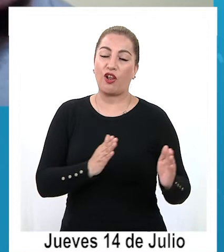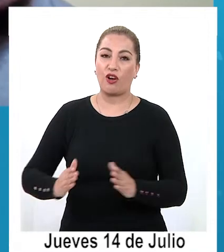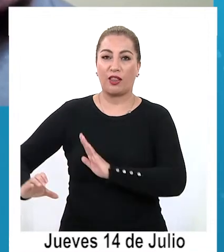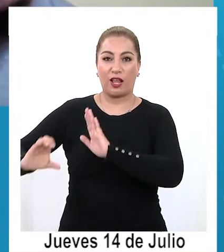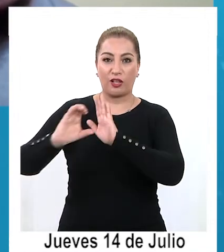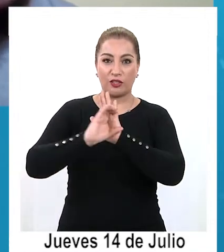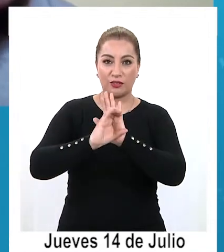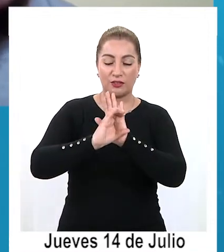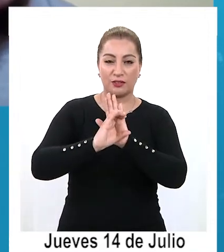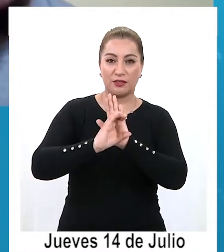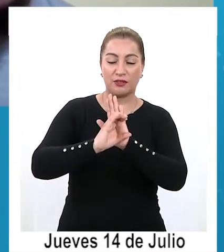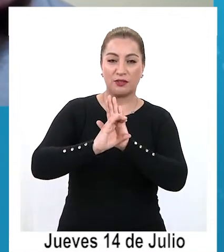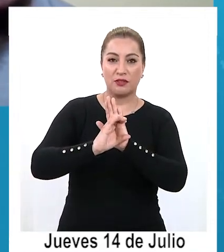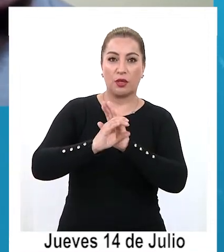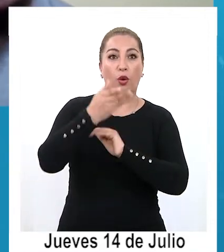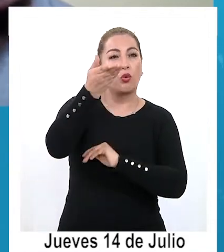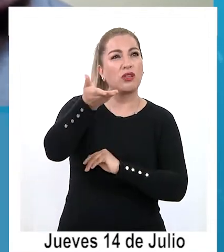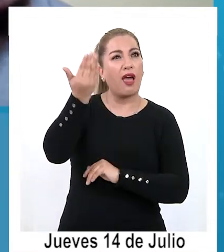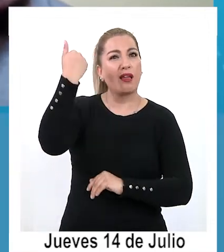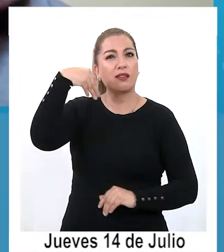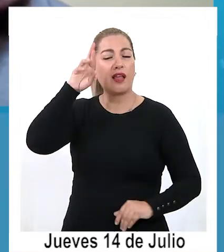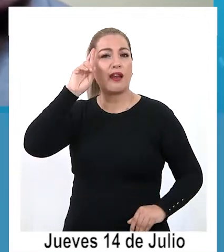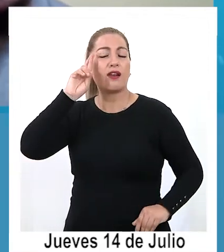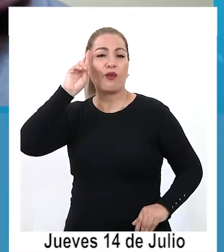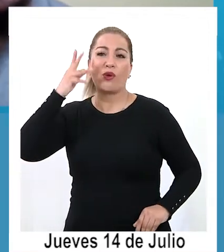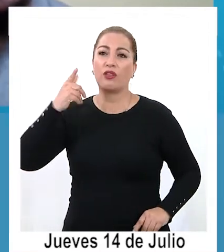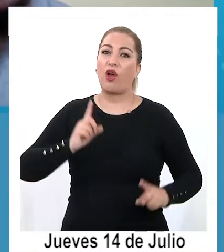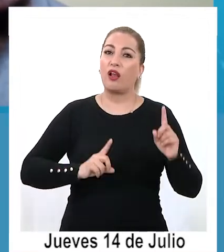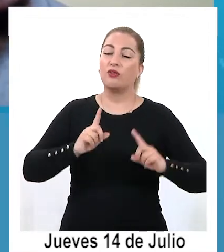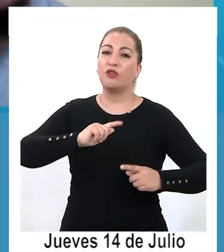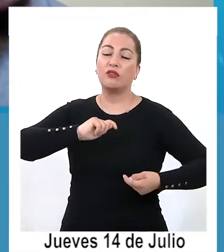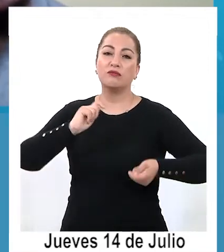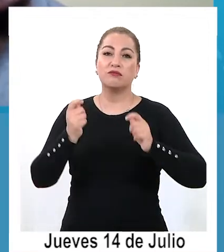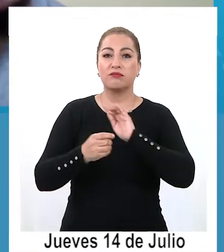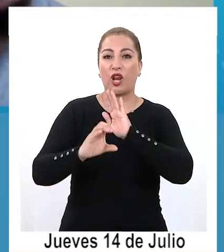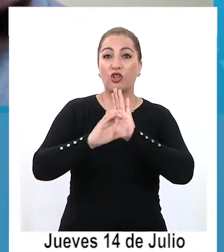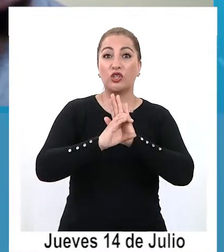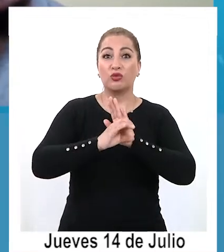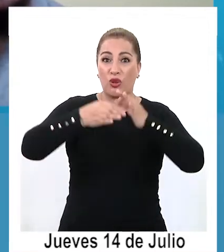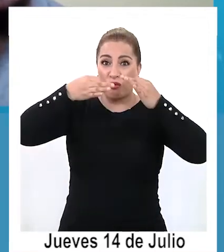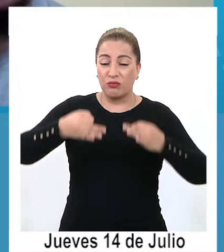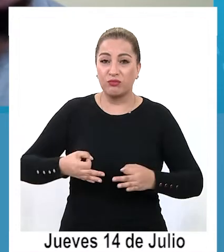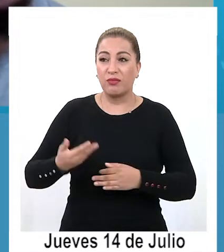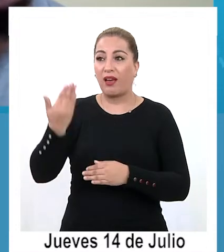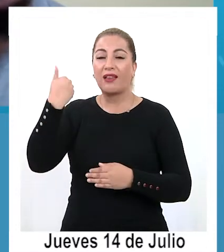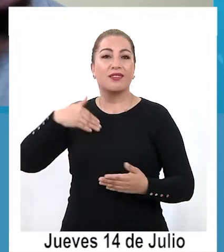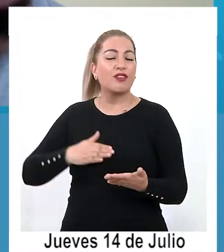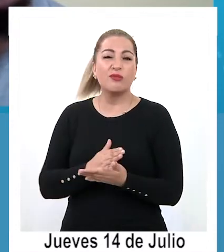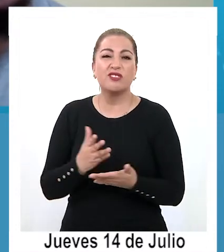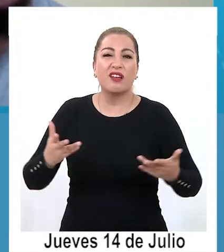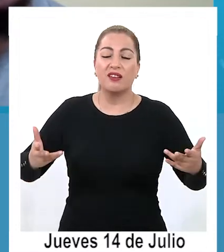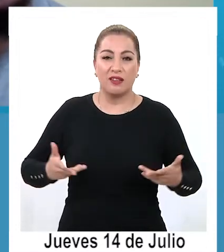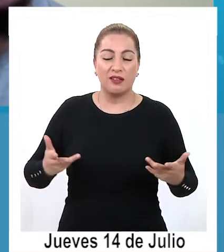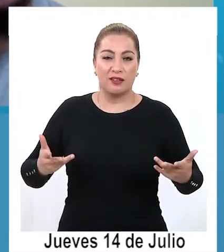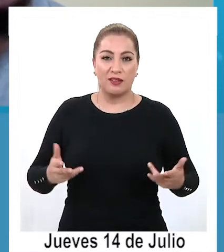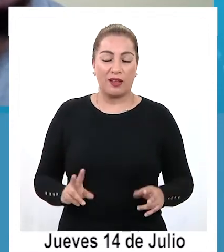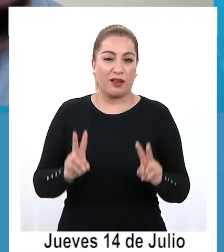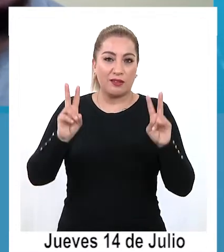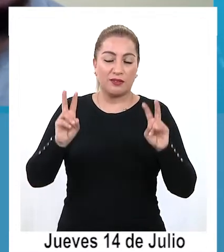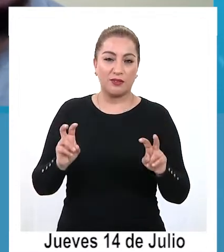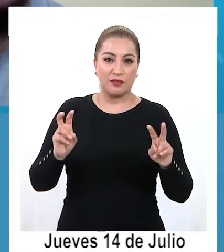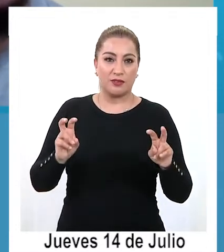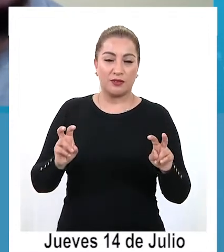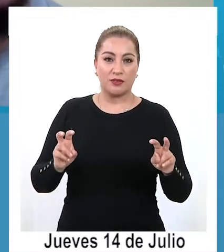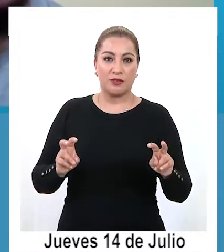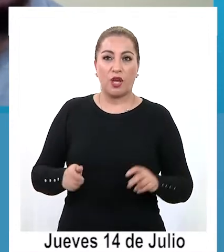constitucional que, si usted recuerda, por más que le hayamos hecho cambios, la constitución original, ¿de dónde viene? Viene de producto de